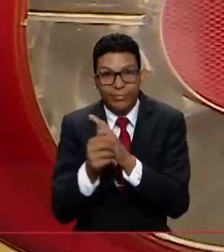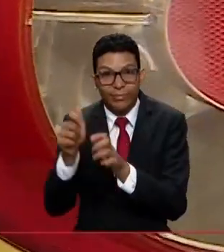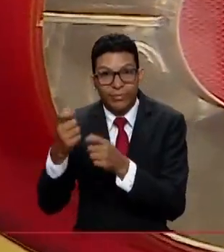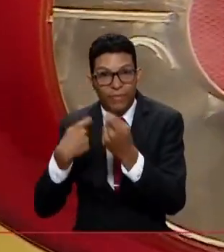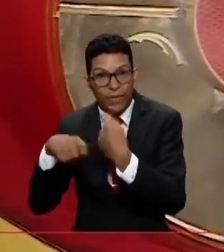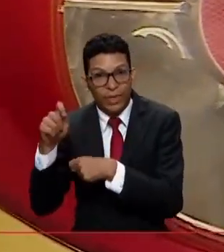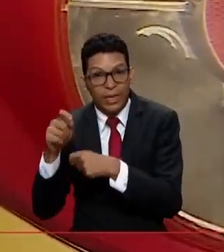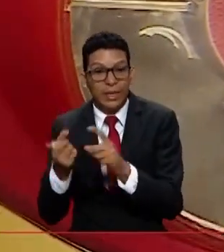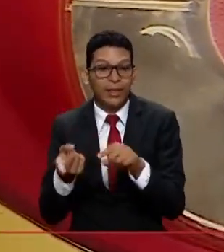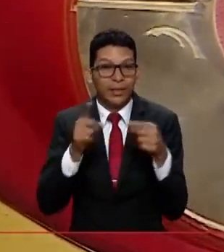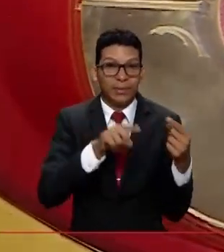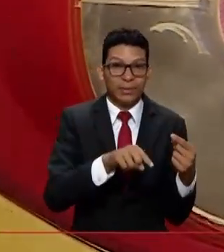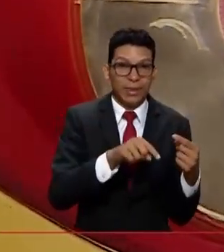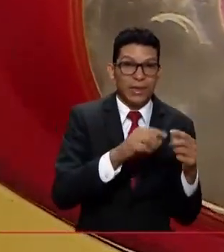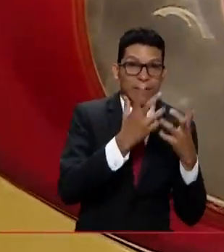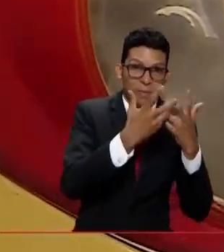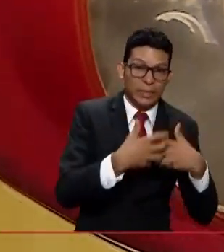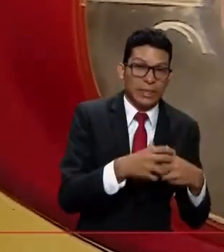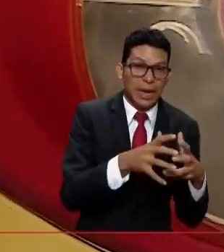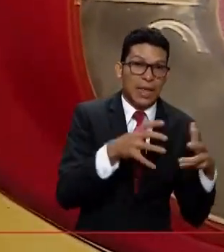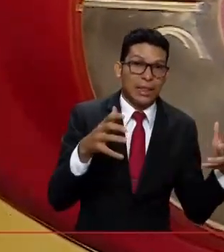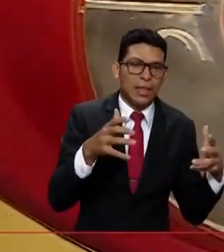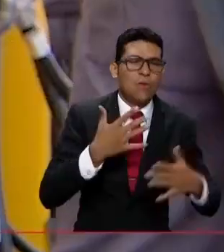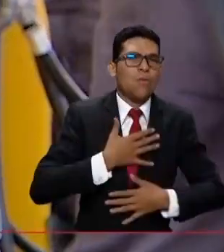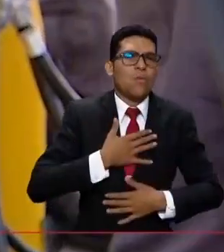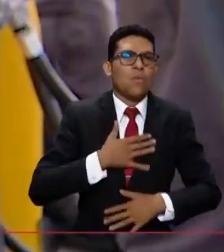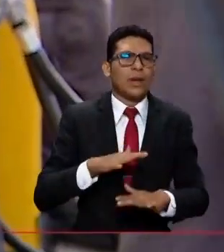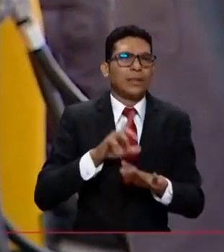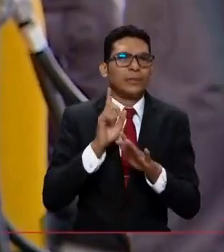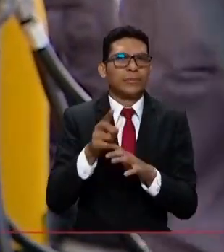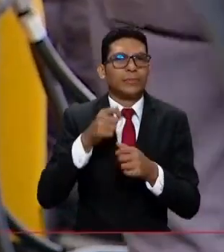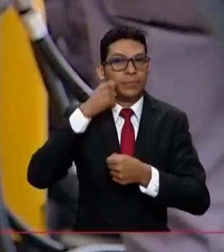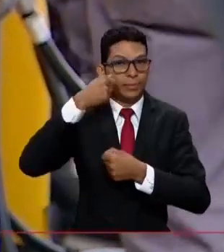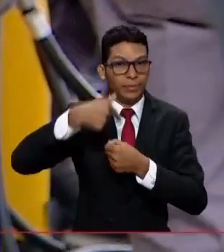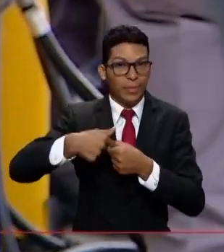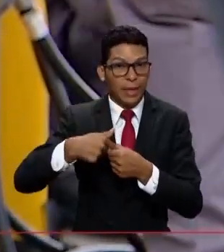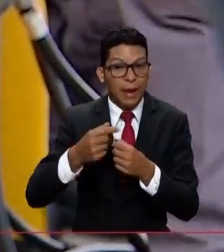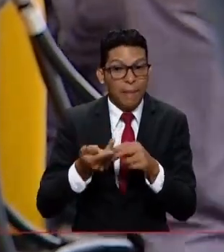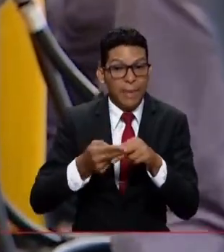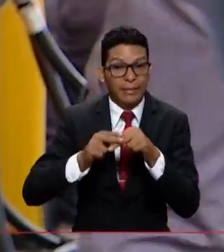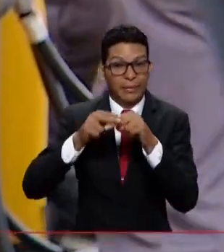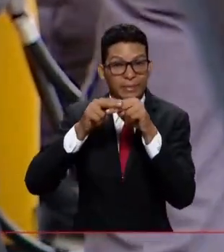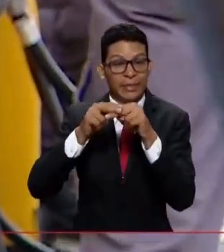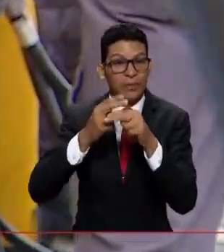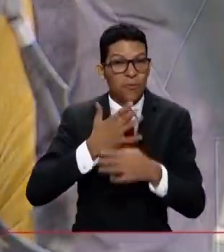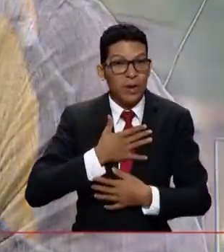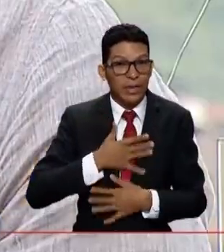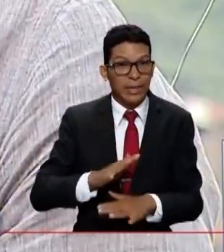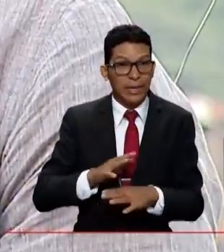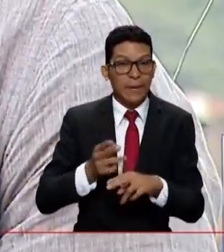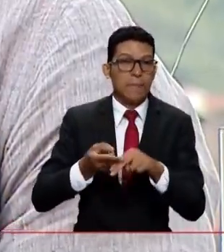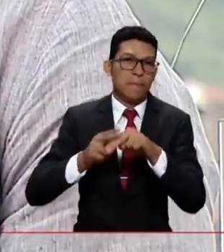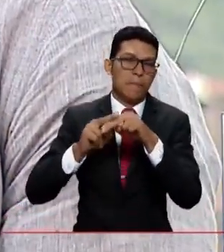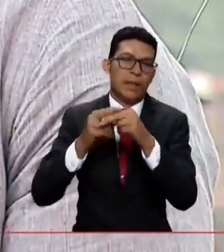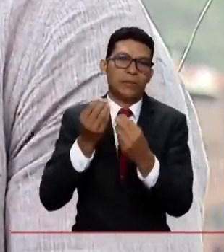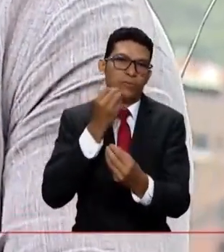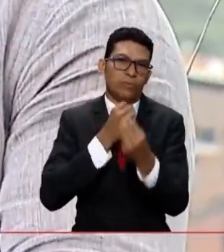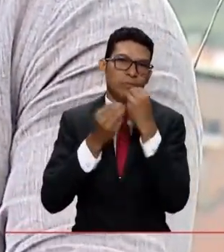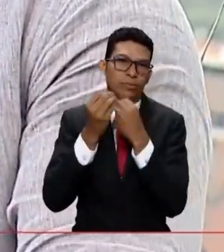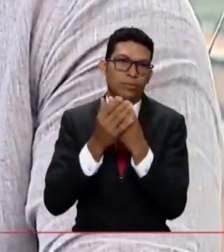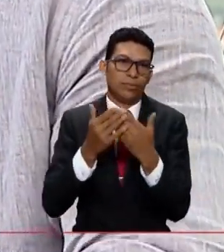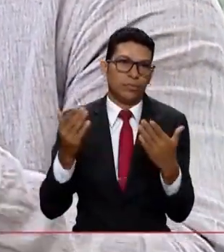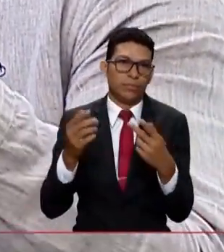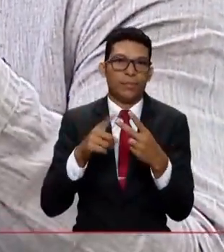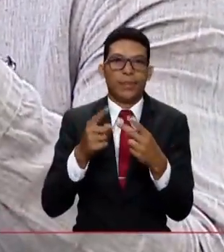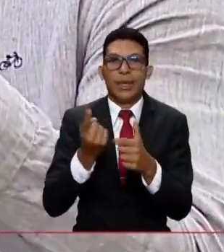al señor que tiene una empresa grande industrial, porque cualquier incremento en los combustibles, como lo dije anteriormente, deriva en un incremento en los precios